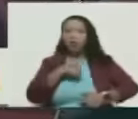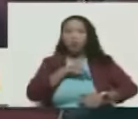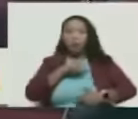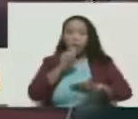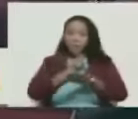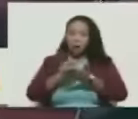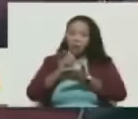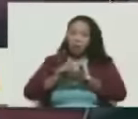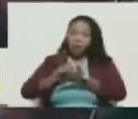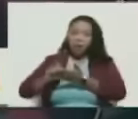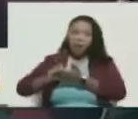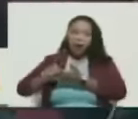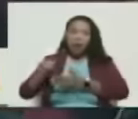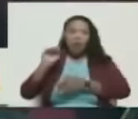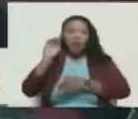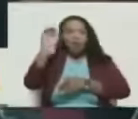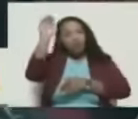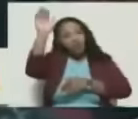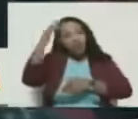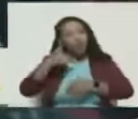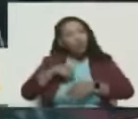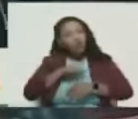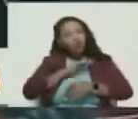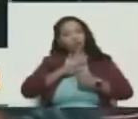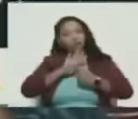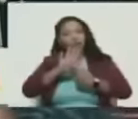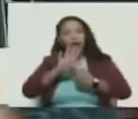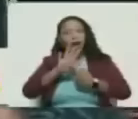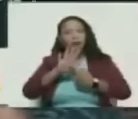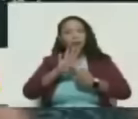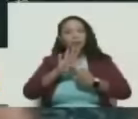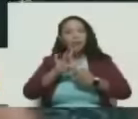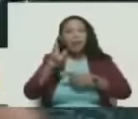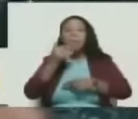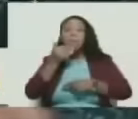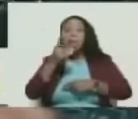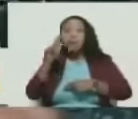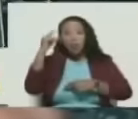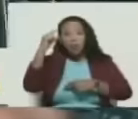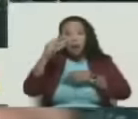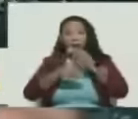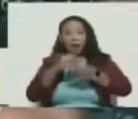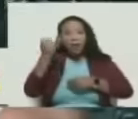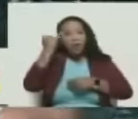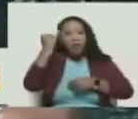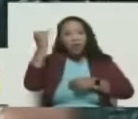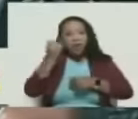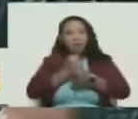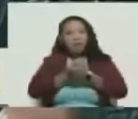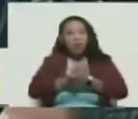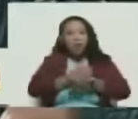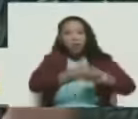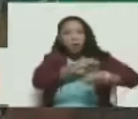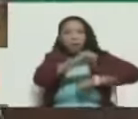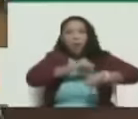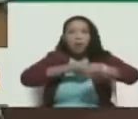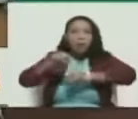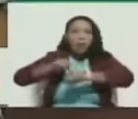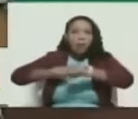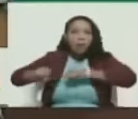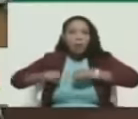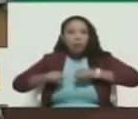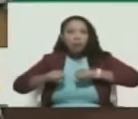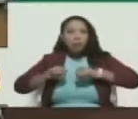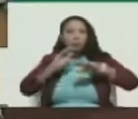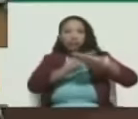escribir las venezolanas y los venezolanos. Los próximos días serán días de creatividad, de amor, de movilización, de